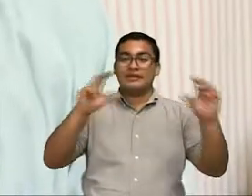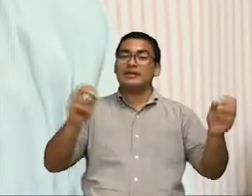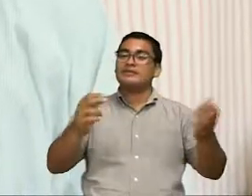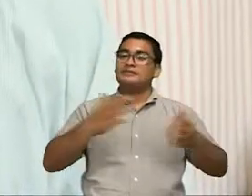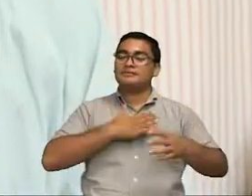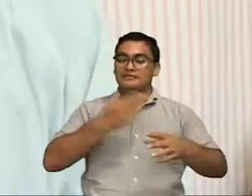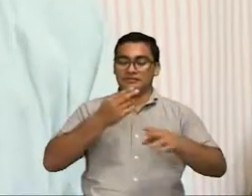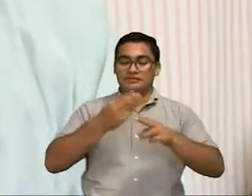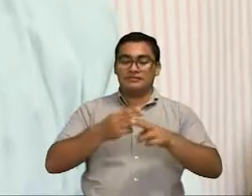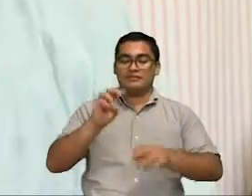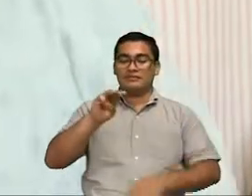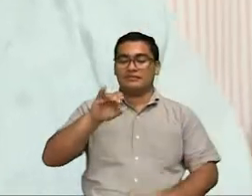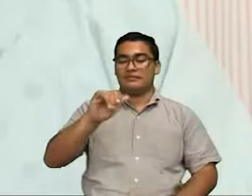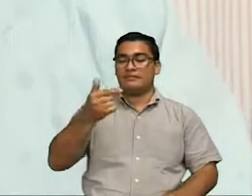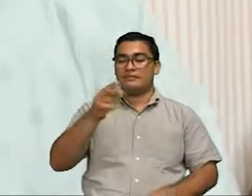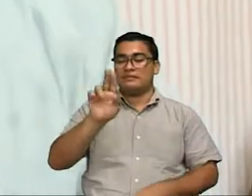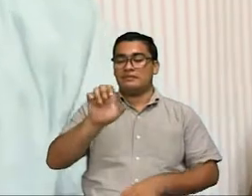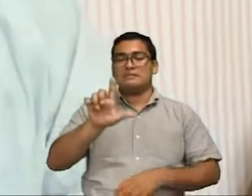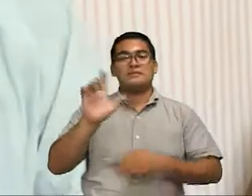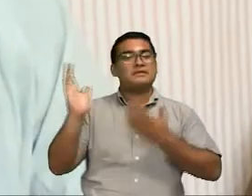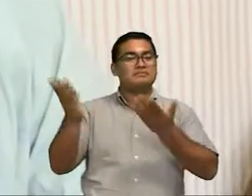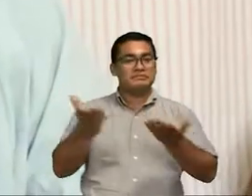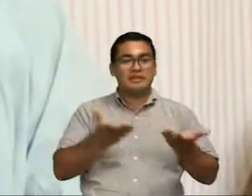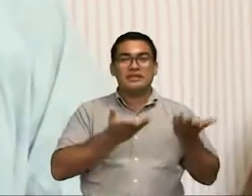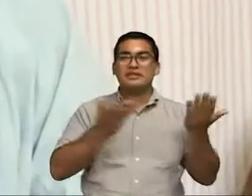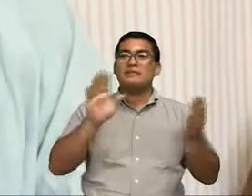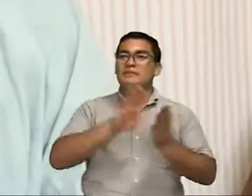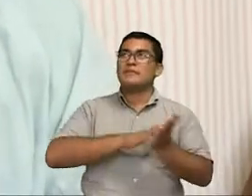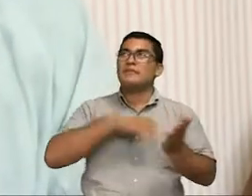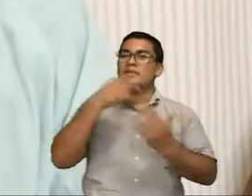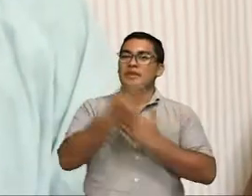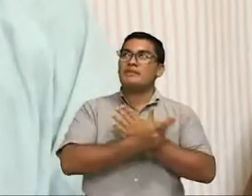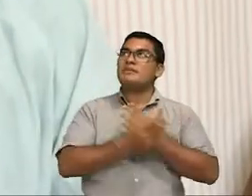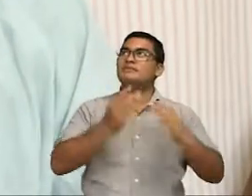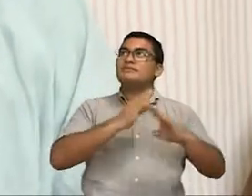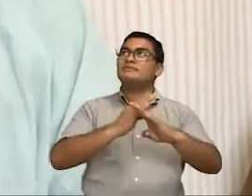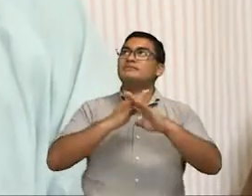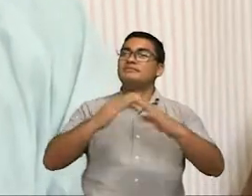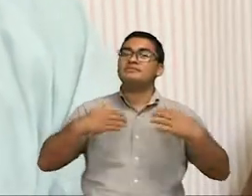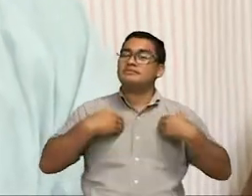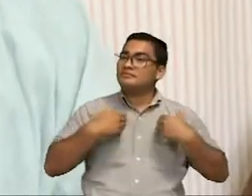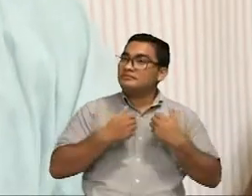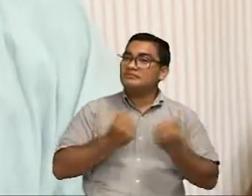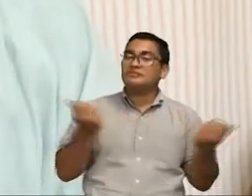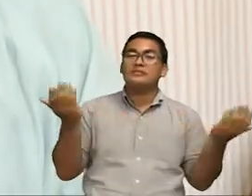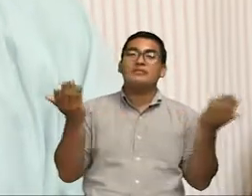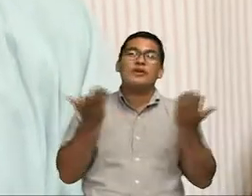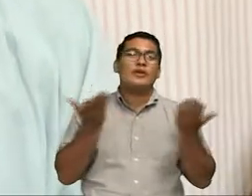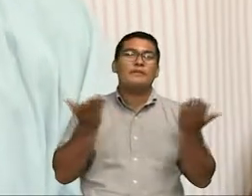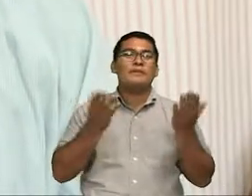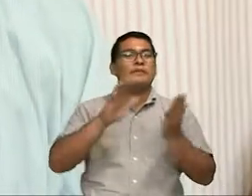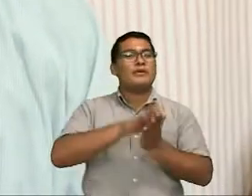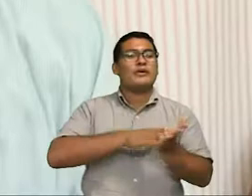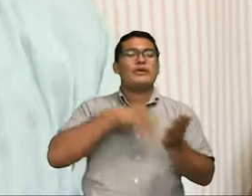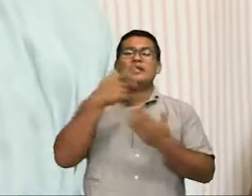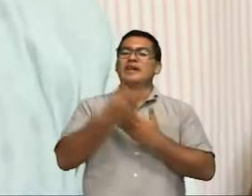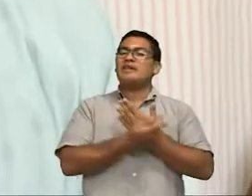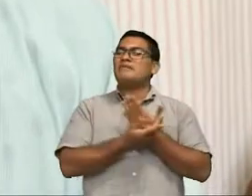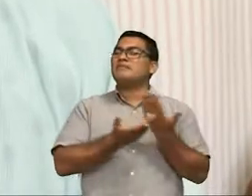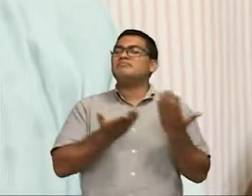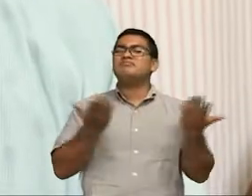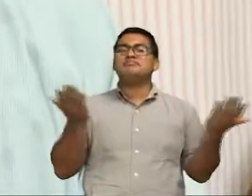Mena y les doy la bienvenida una vez más a su programa Prevenir es Salud, un programa donde estamos conversando sobre los